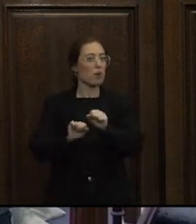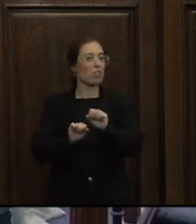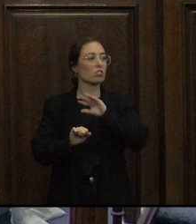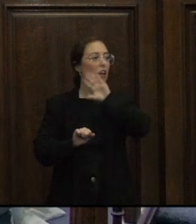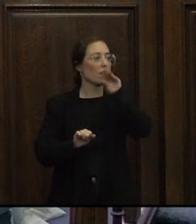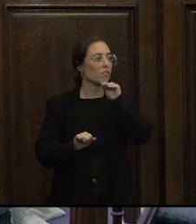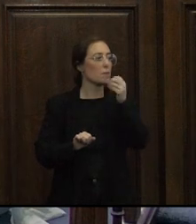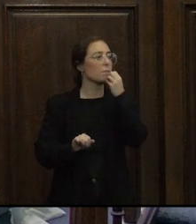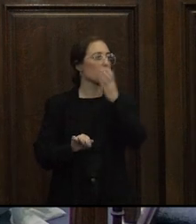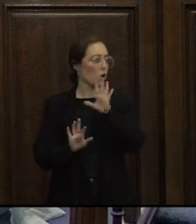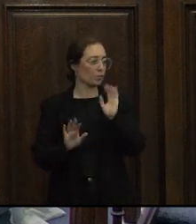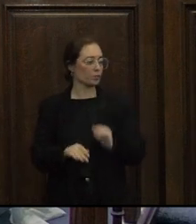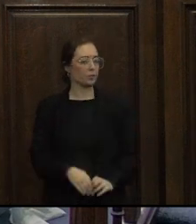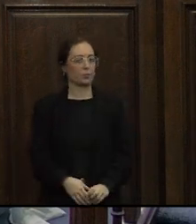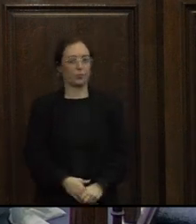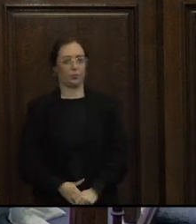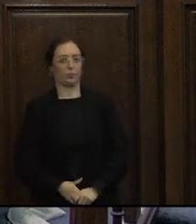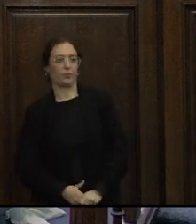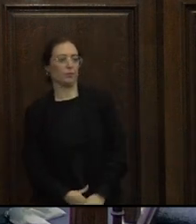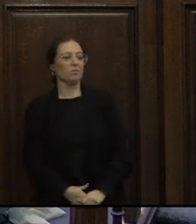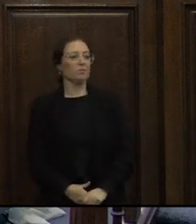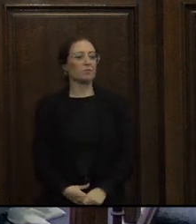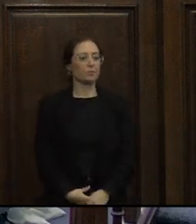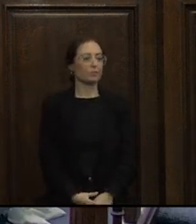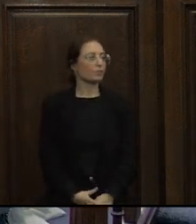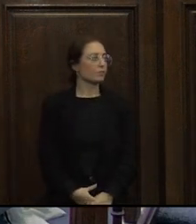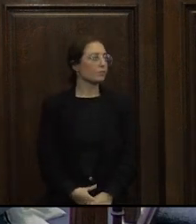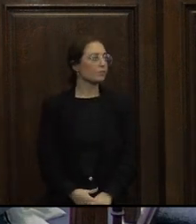bueno. Mejor así.